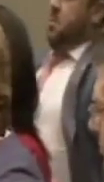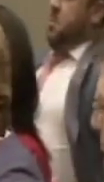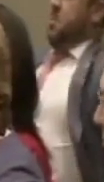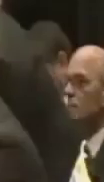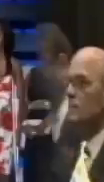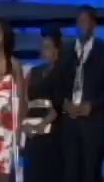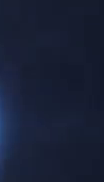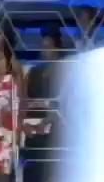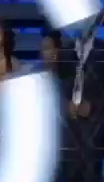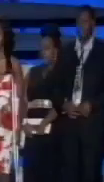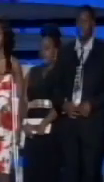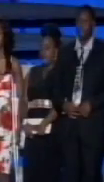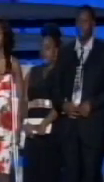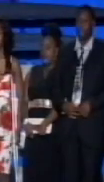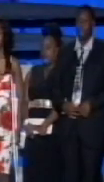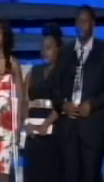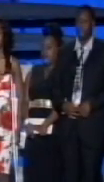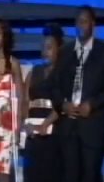unilateral.